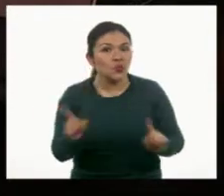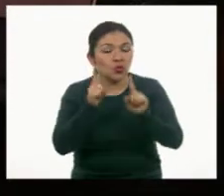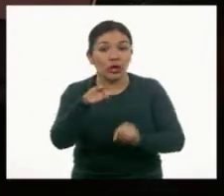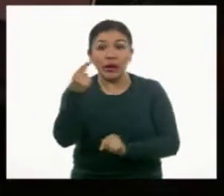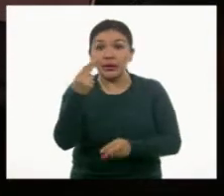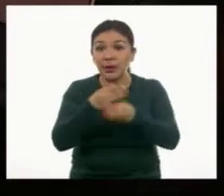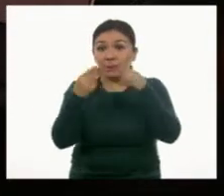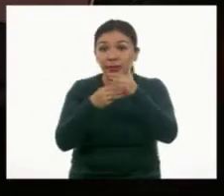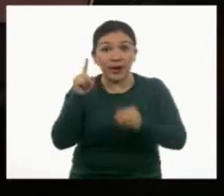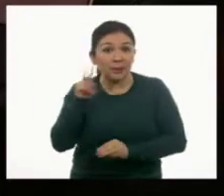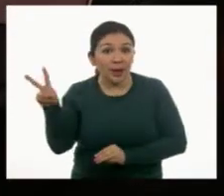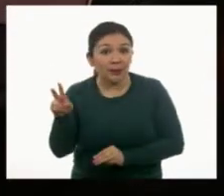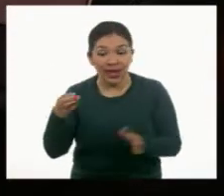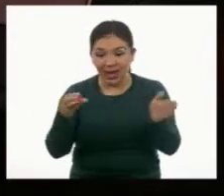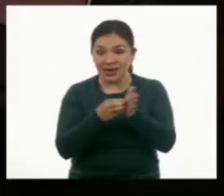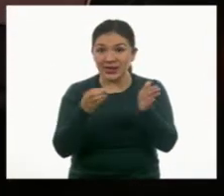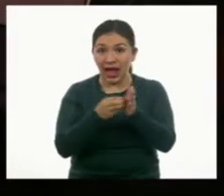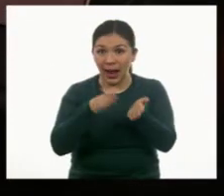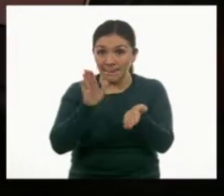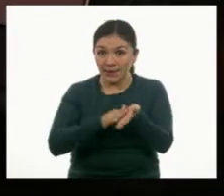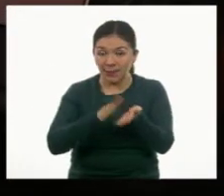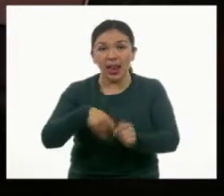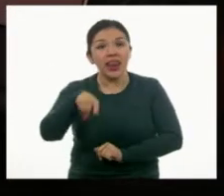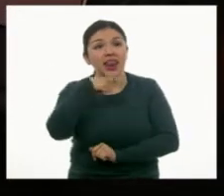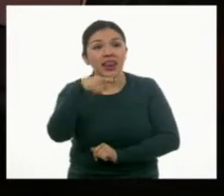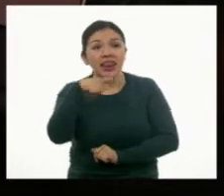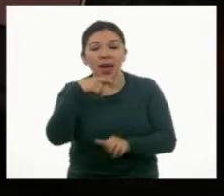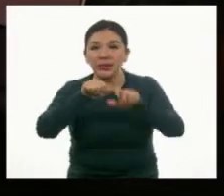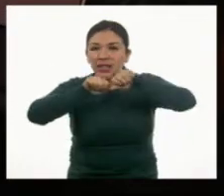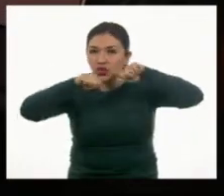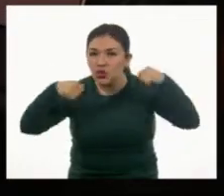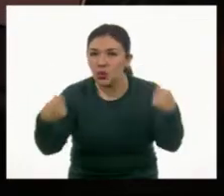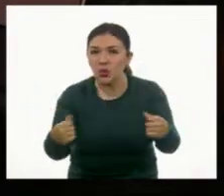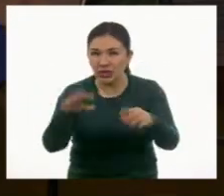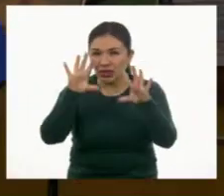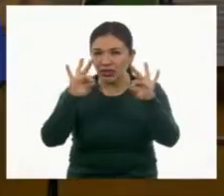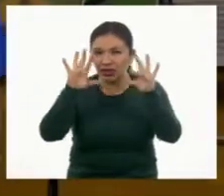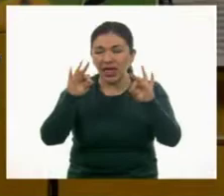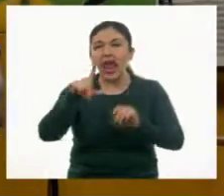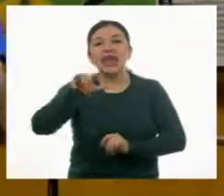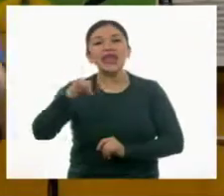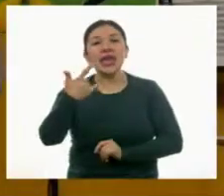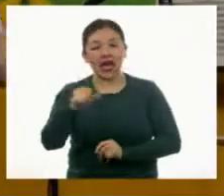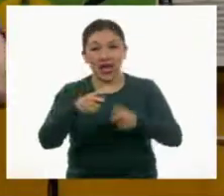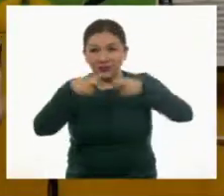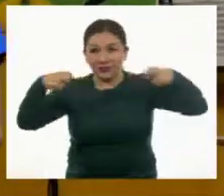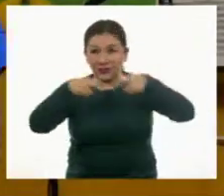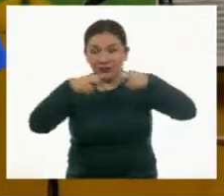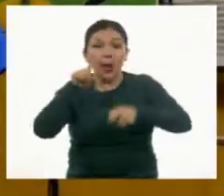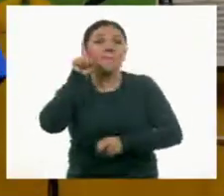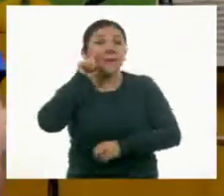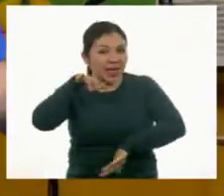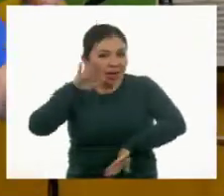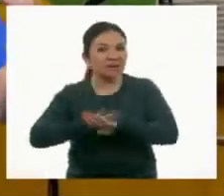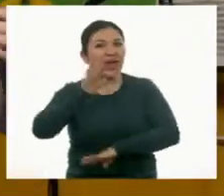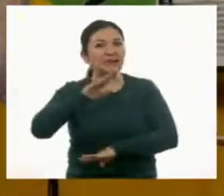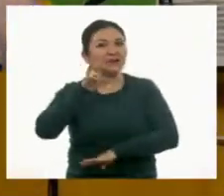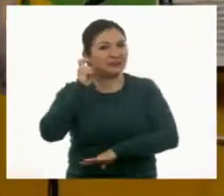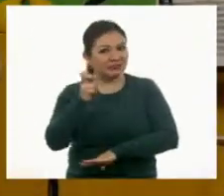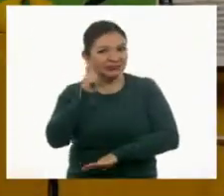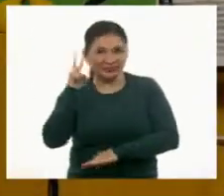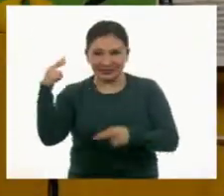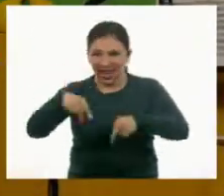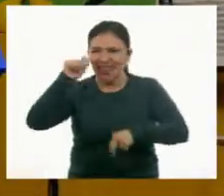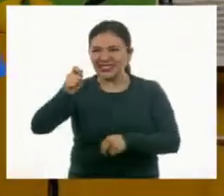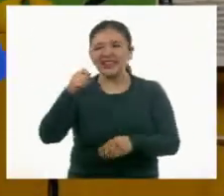necesitaremos una caja de cartón, lápices, cinta adhesiva y ligas. Mañana más, pero no mejor porque es imposible,